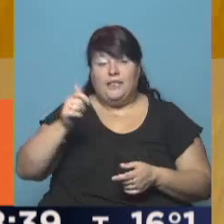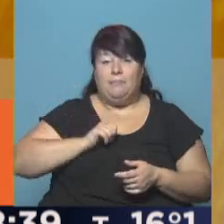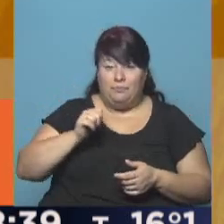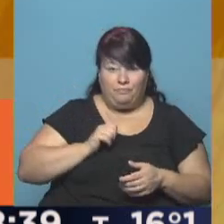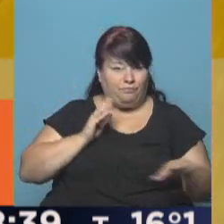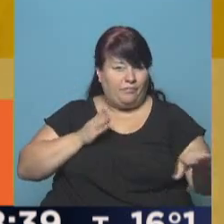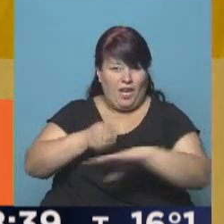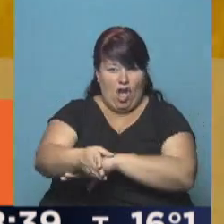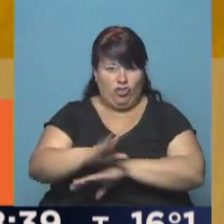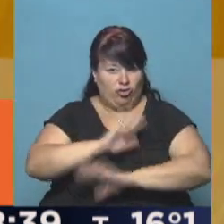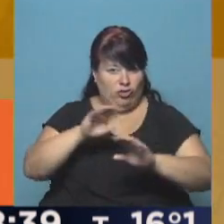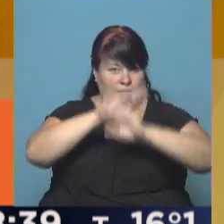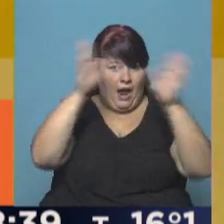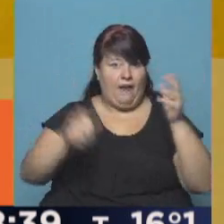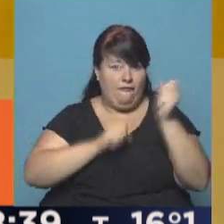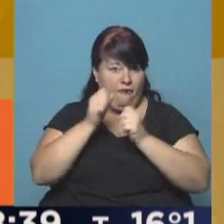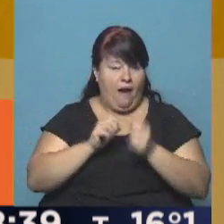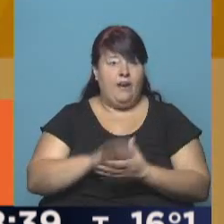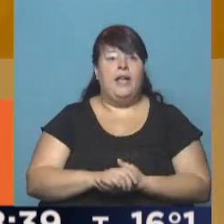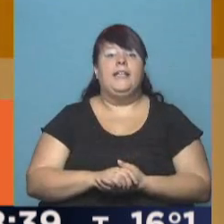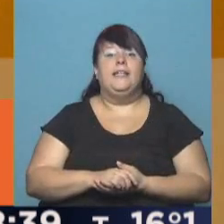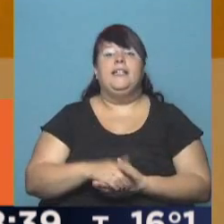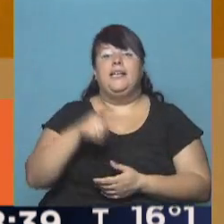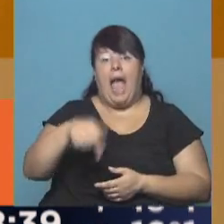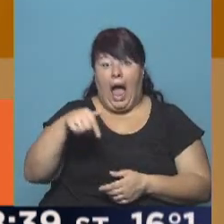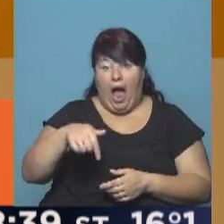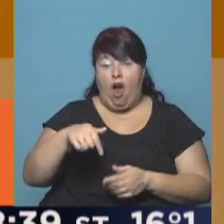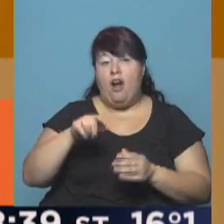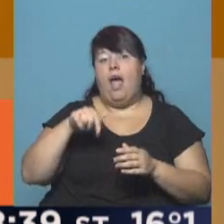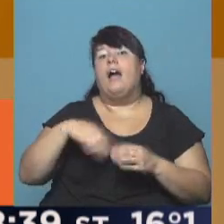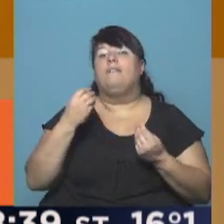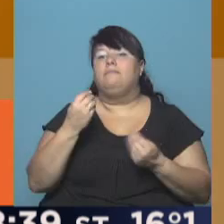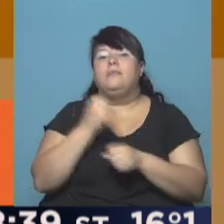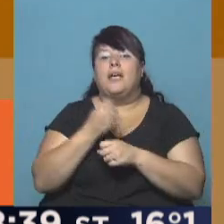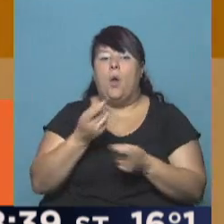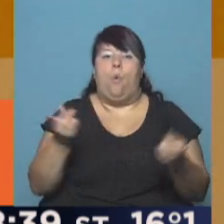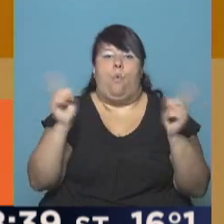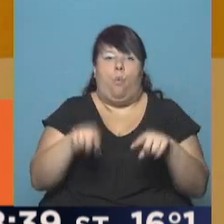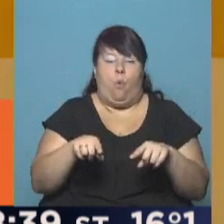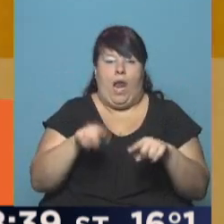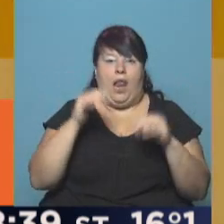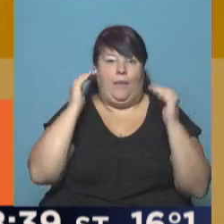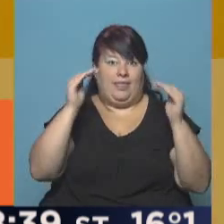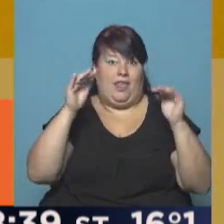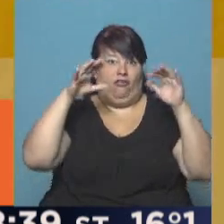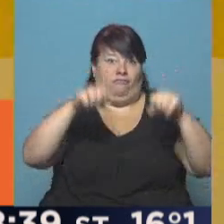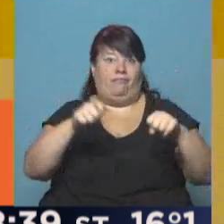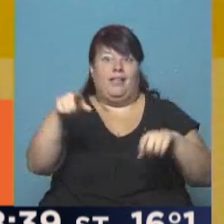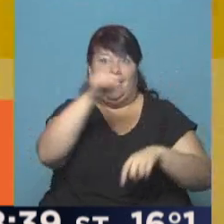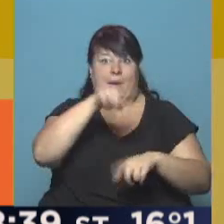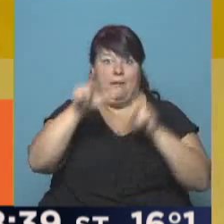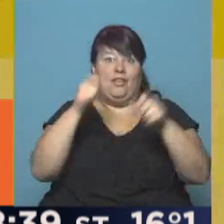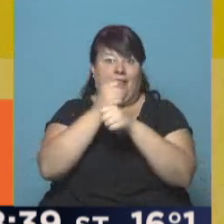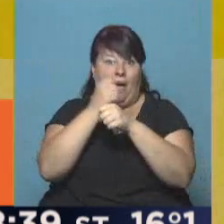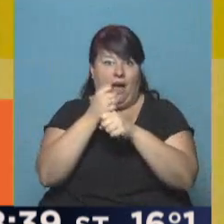han ingresado a la planta y el operativo ahora es intentar recuperar los techos donde están los